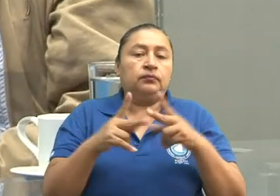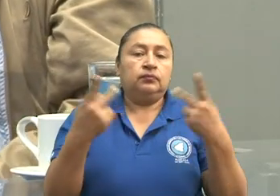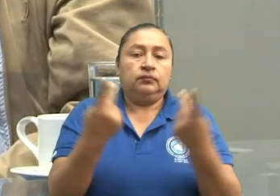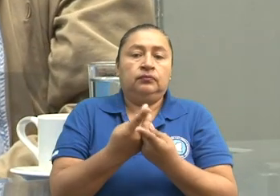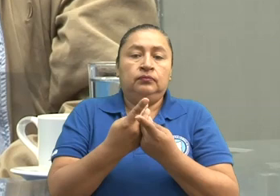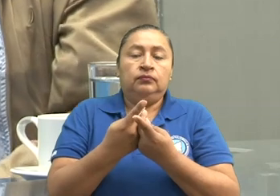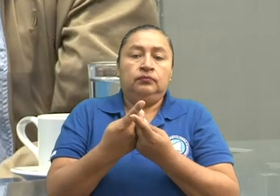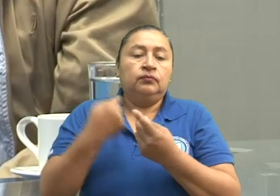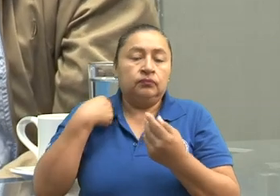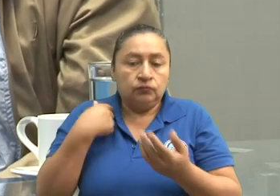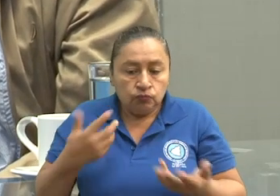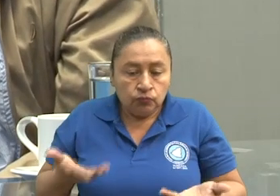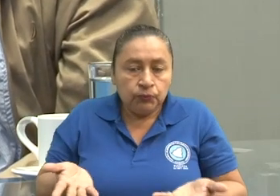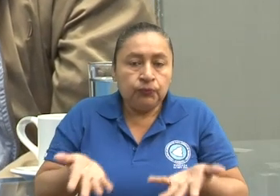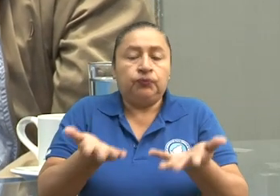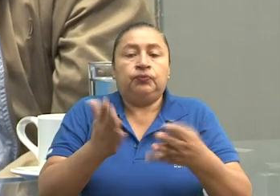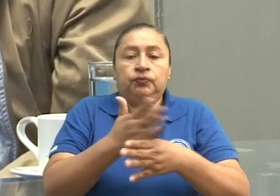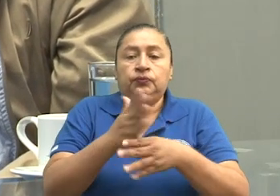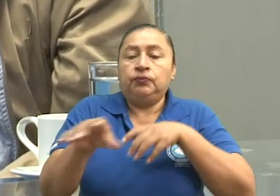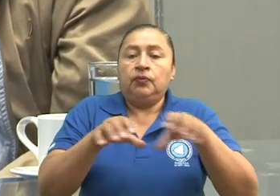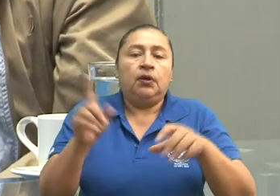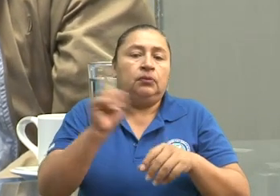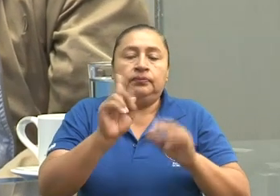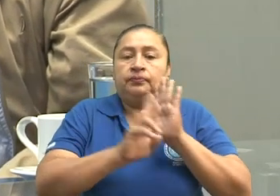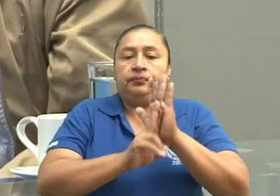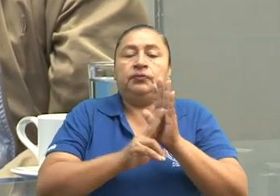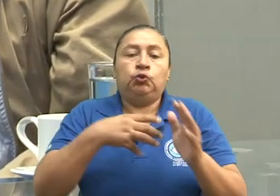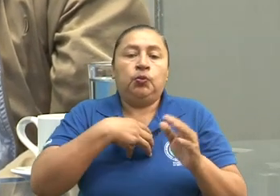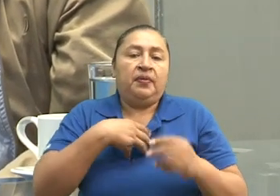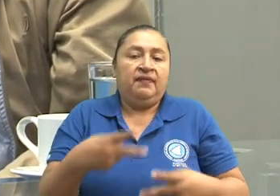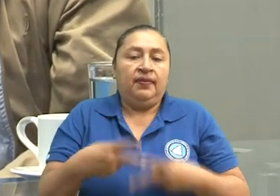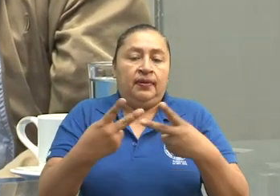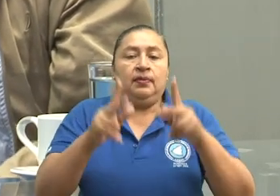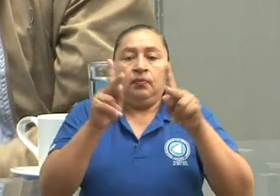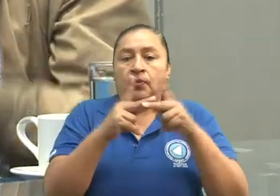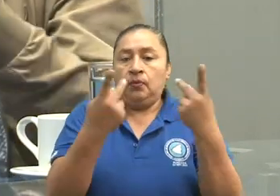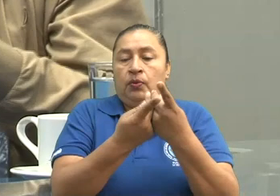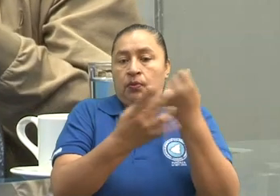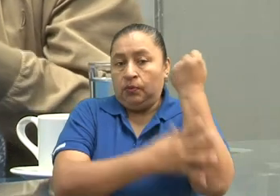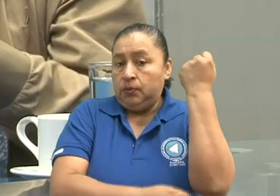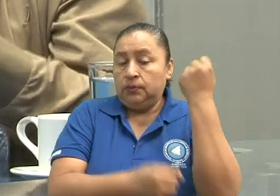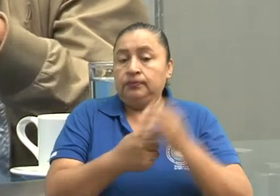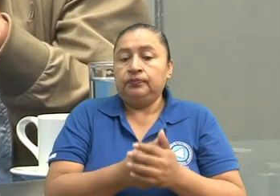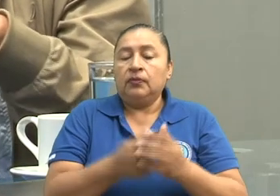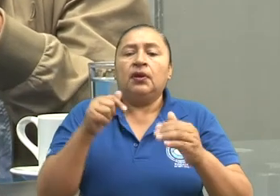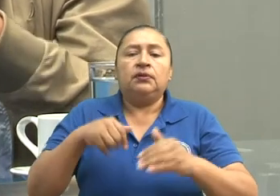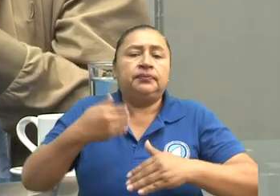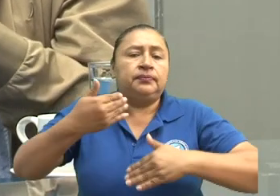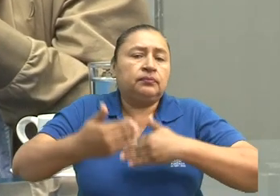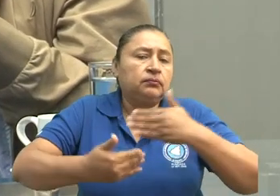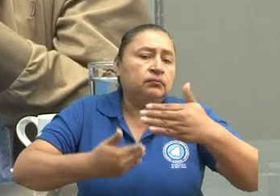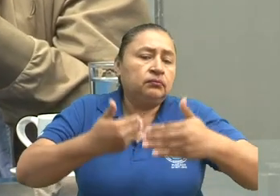tipo de acciones que no representaban sus intereses. Y así, en determinado momento de la